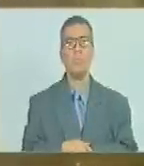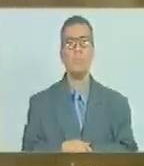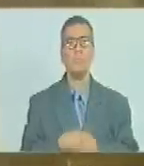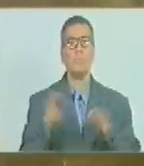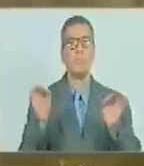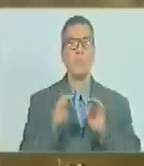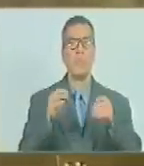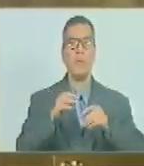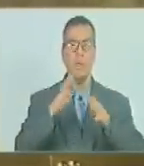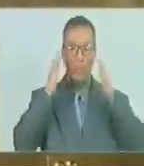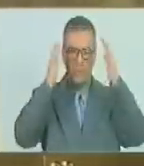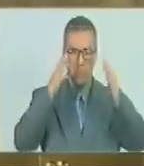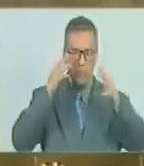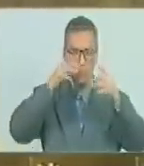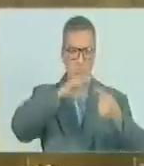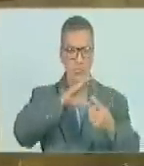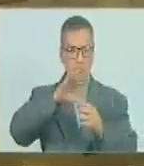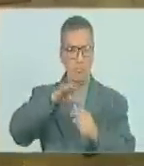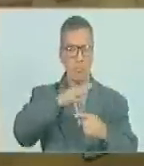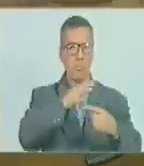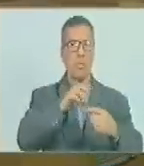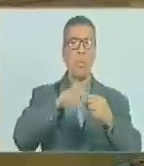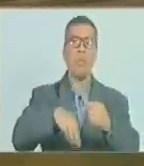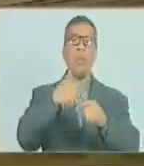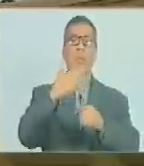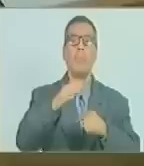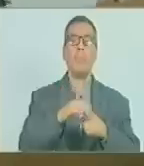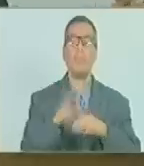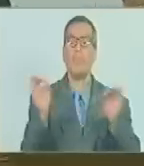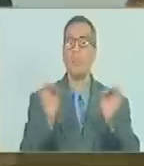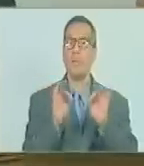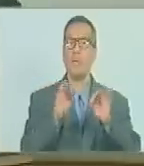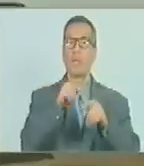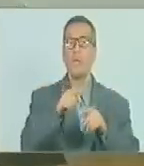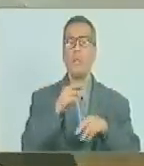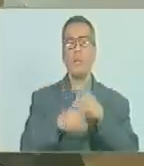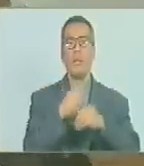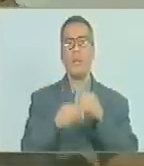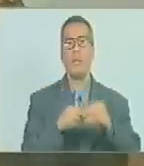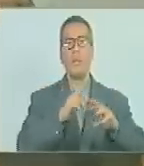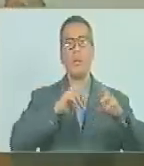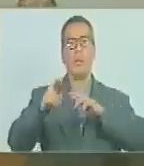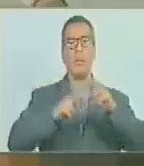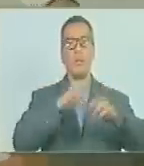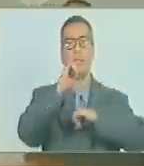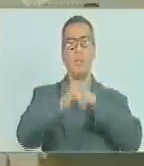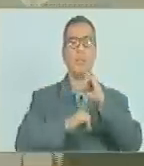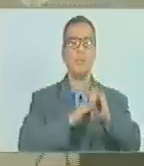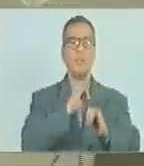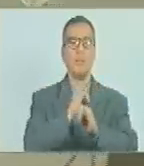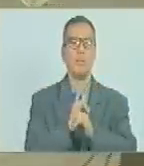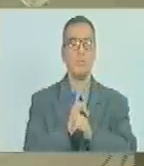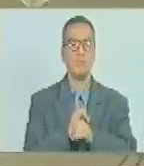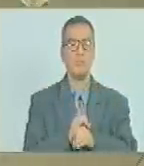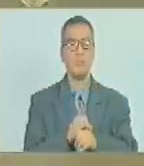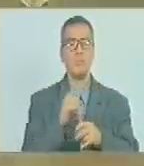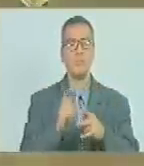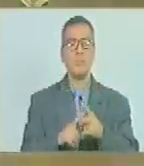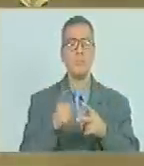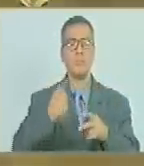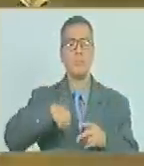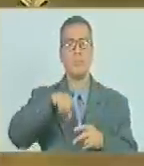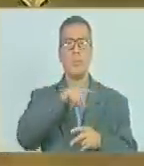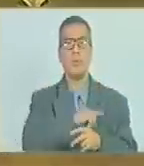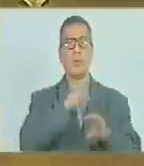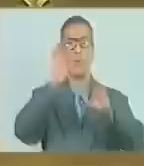sin influencias más allá de las que establecen las relaciones internacionales entre